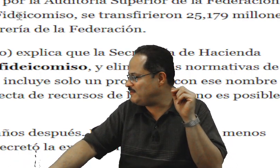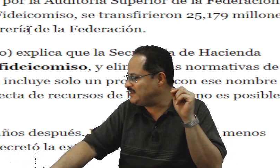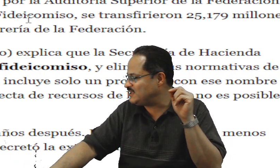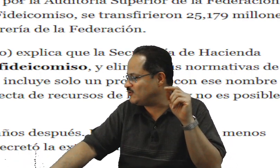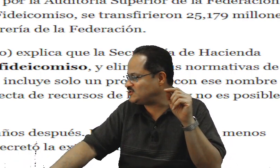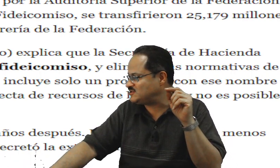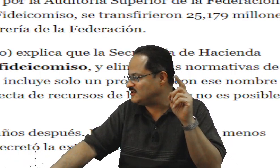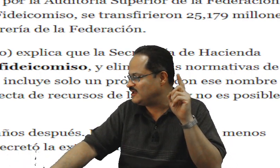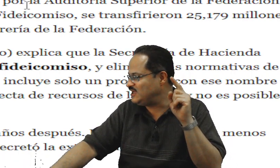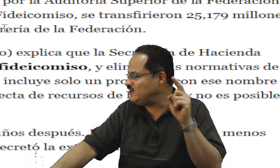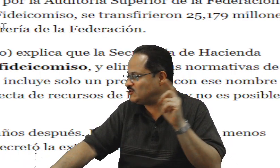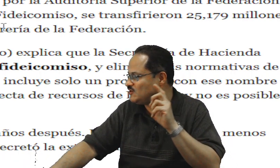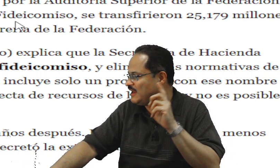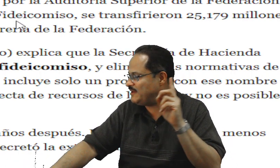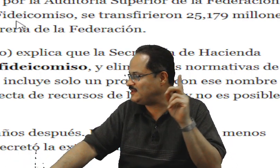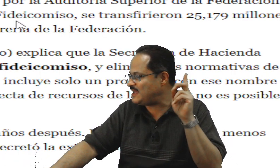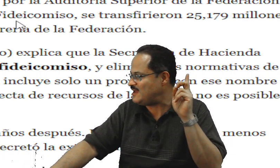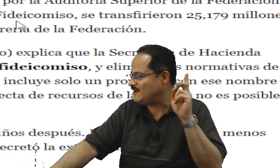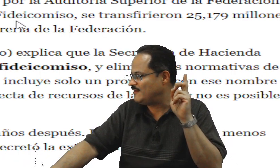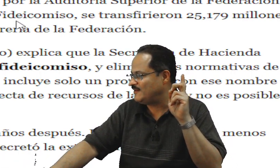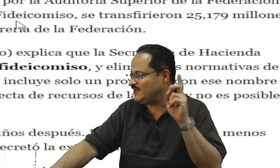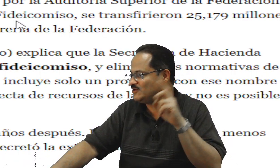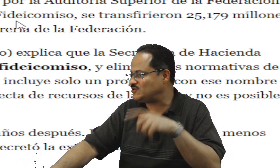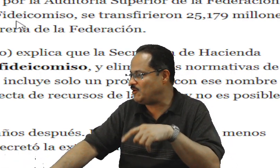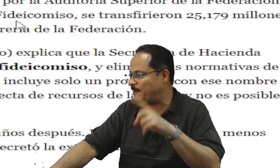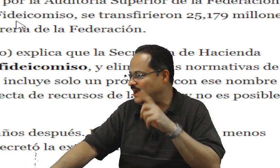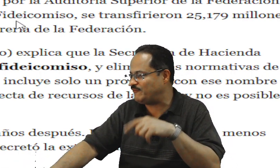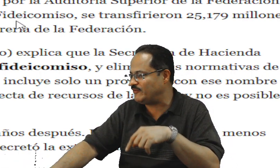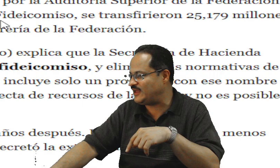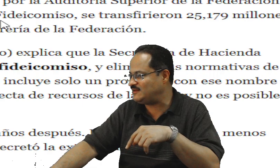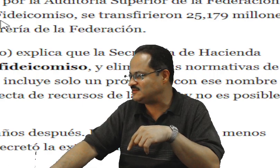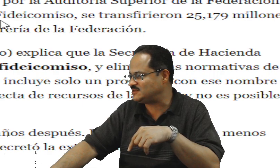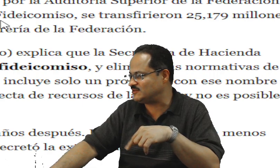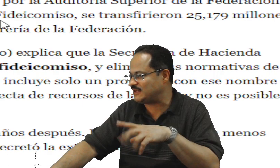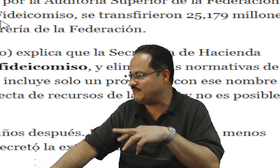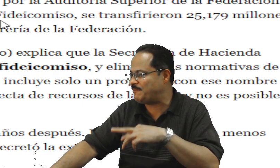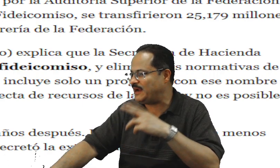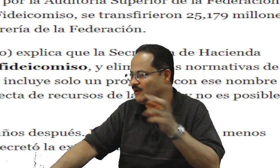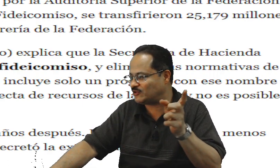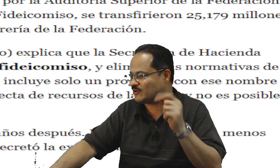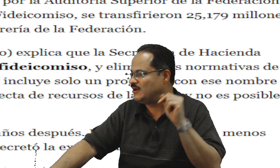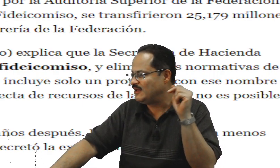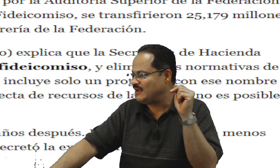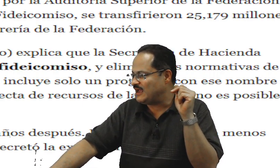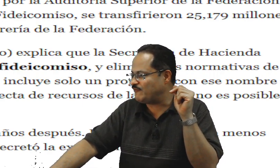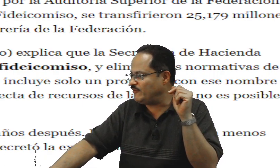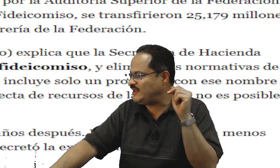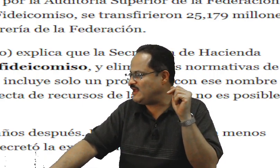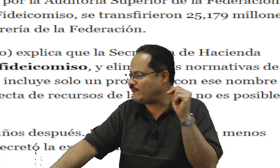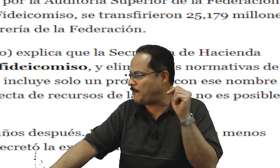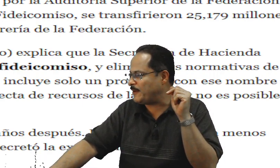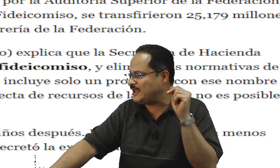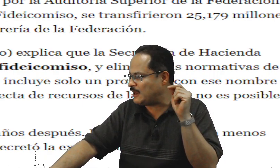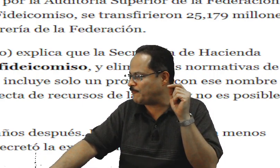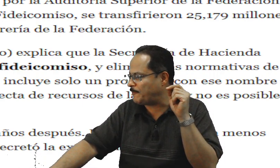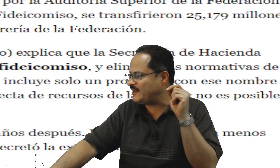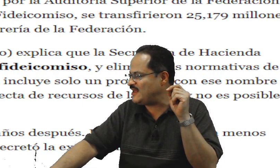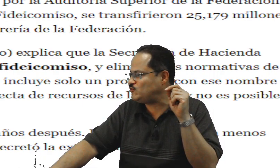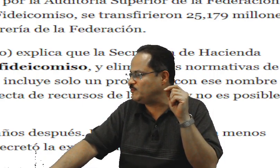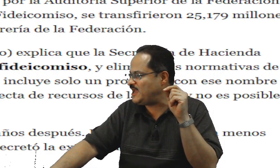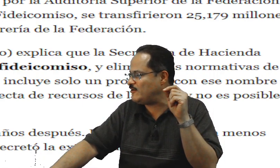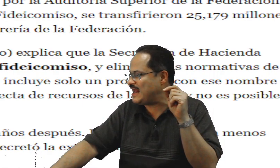el 2022 y no solamente y no solo para el fonden sino también para el otro el fonden y y el